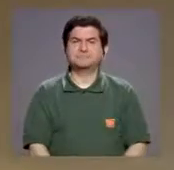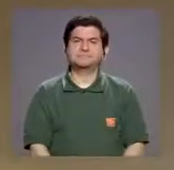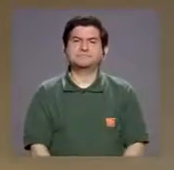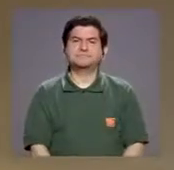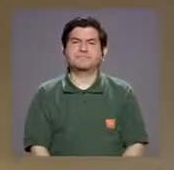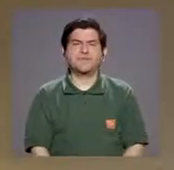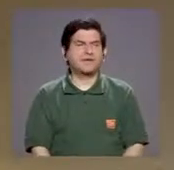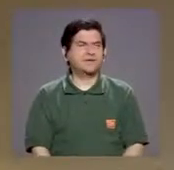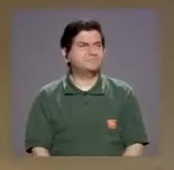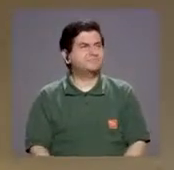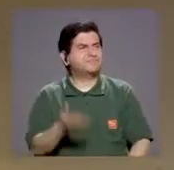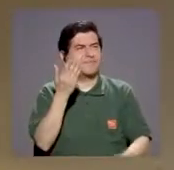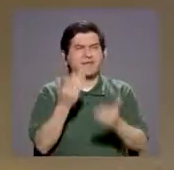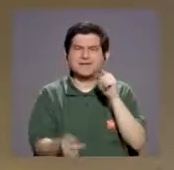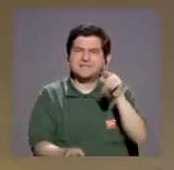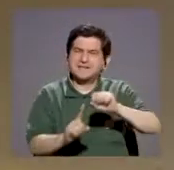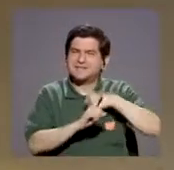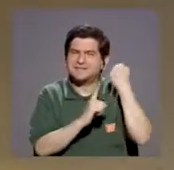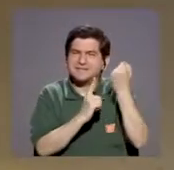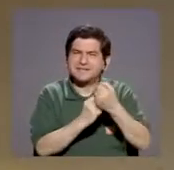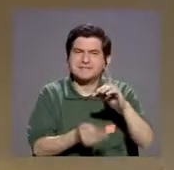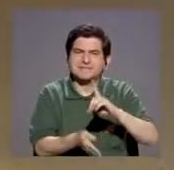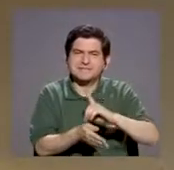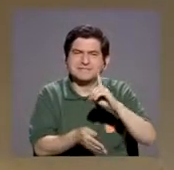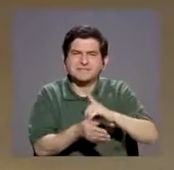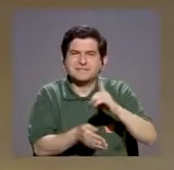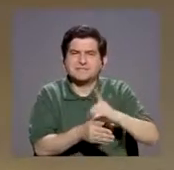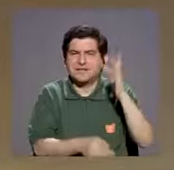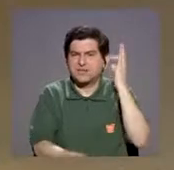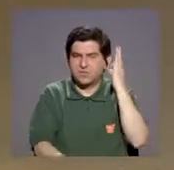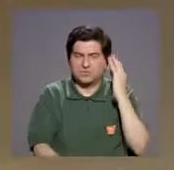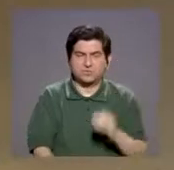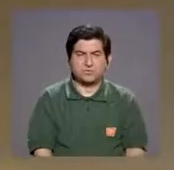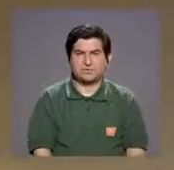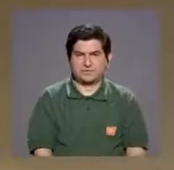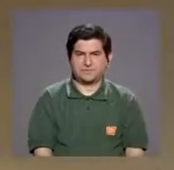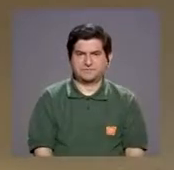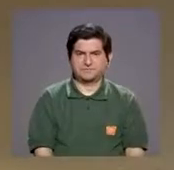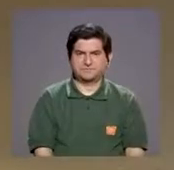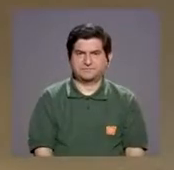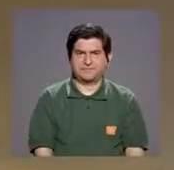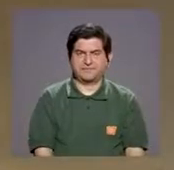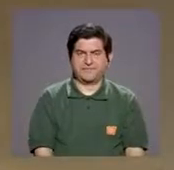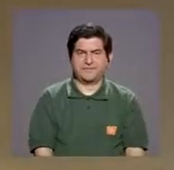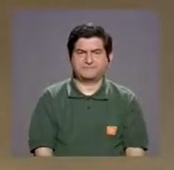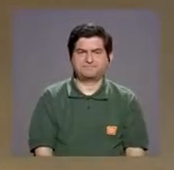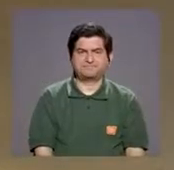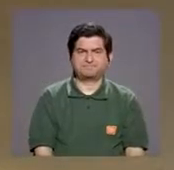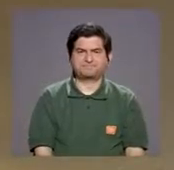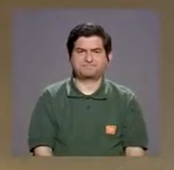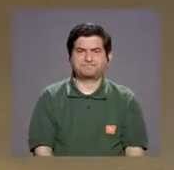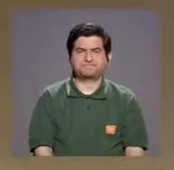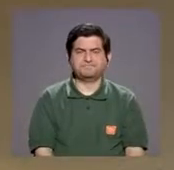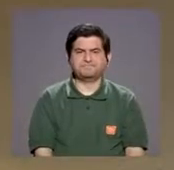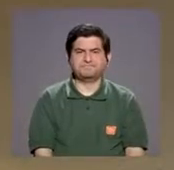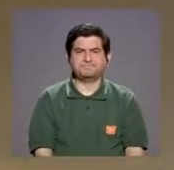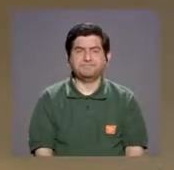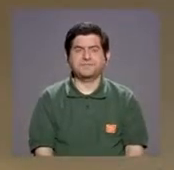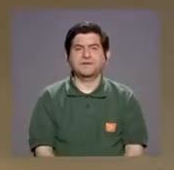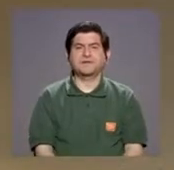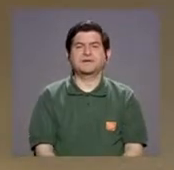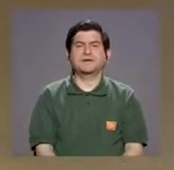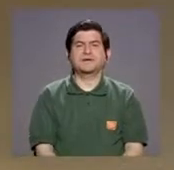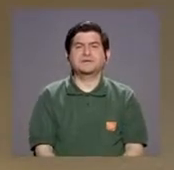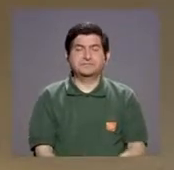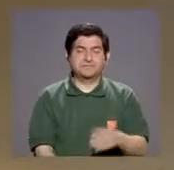mejores doctora y otra vez y bueno aquí entre entre herediano y